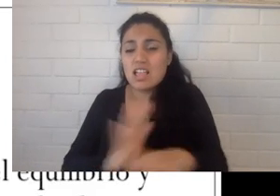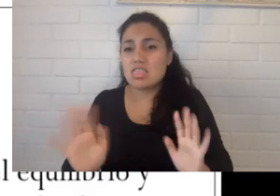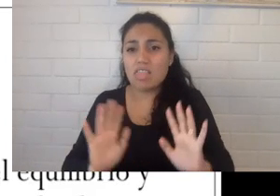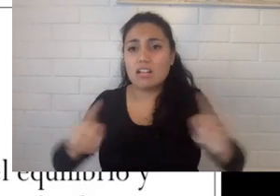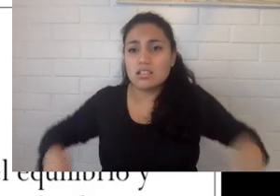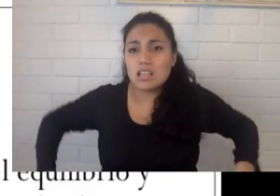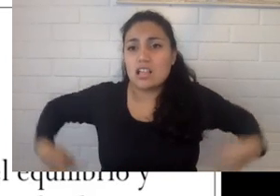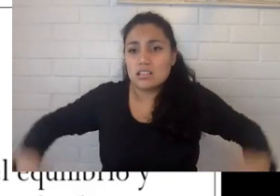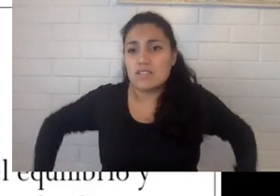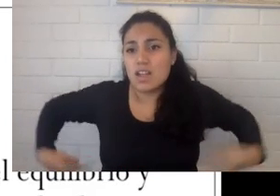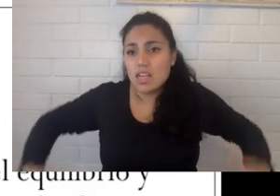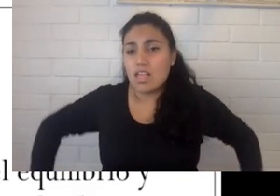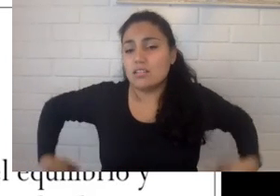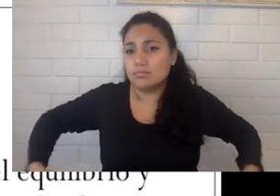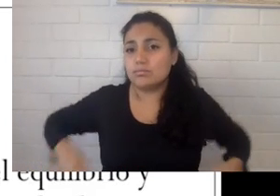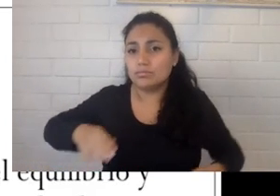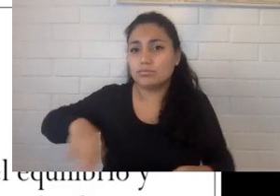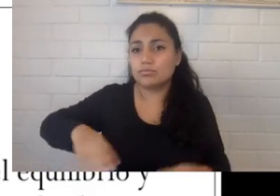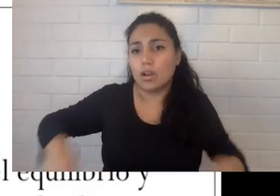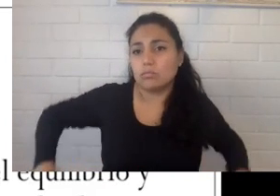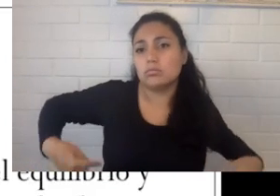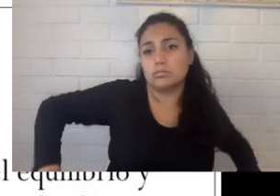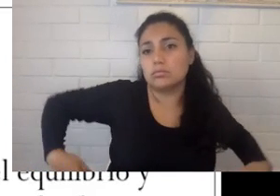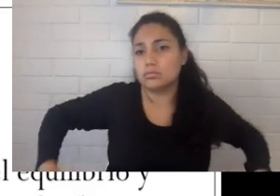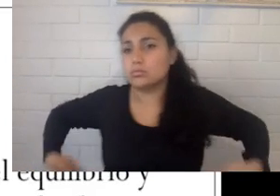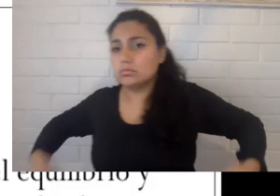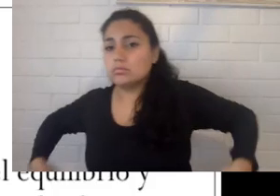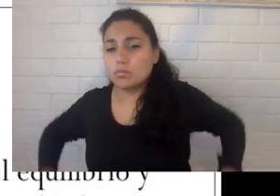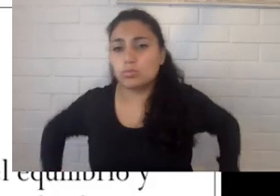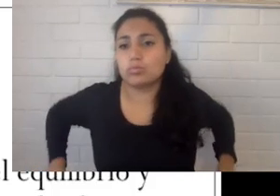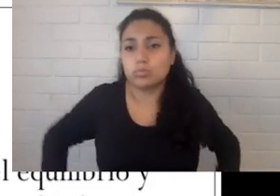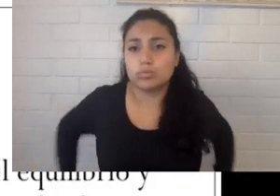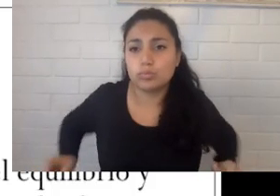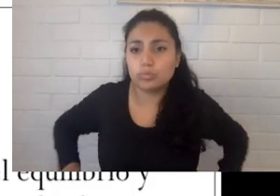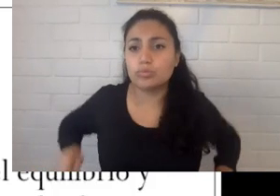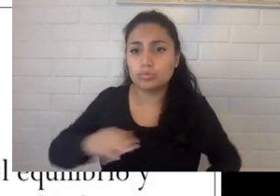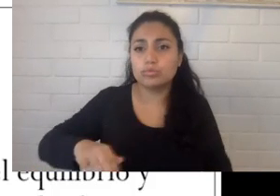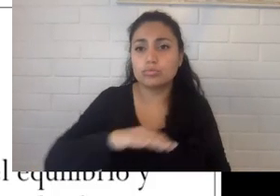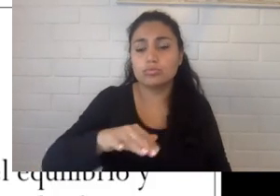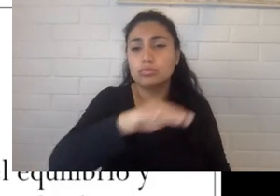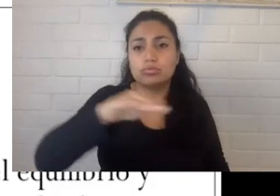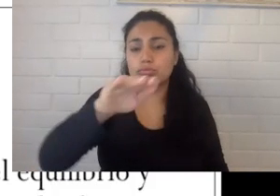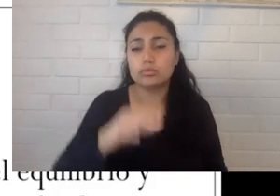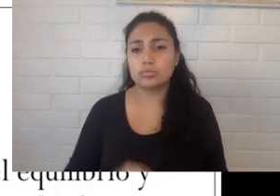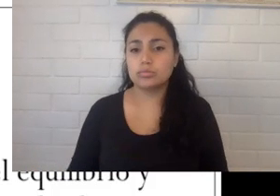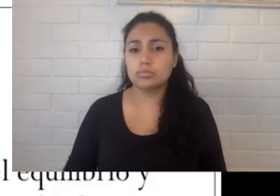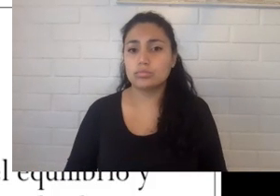de ruedas y deambular de manera cotidiana, propulsando su silla de ruedas. Podemos llegar a